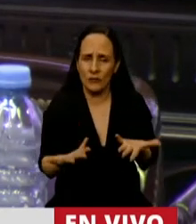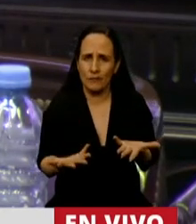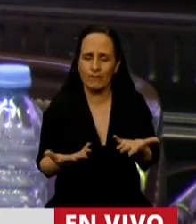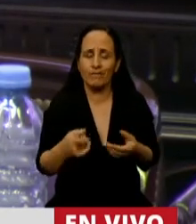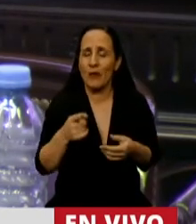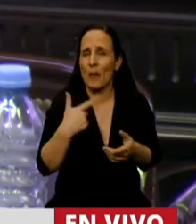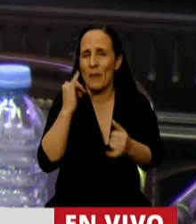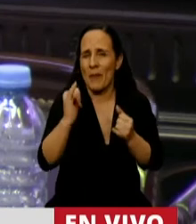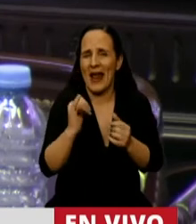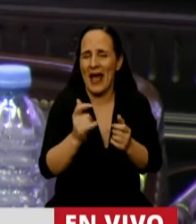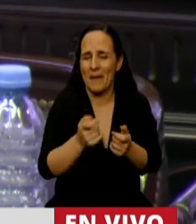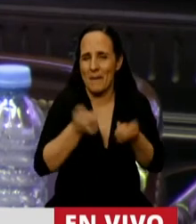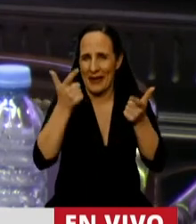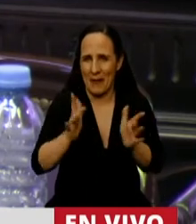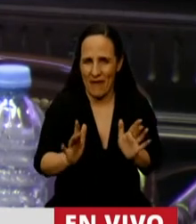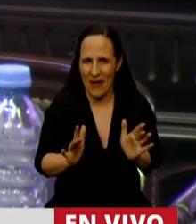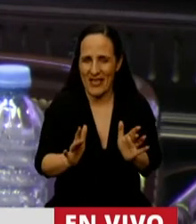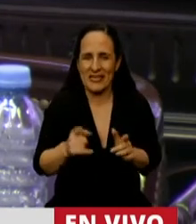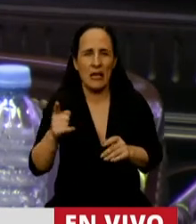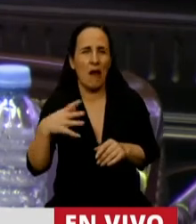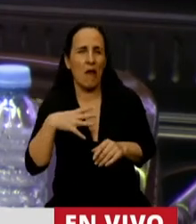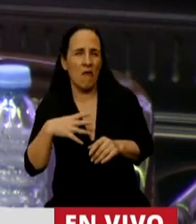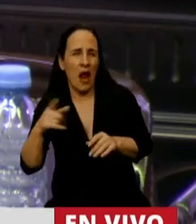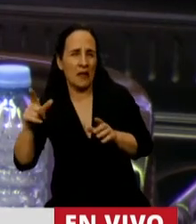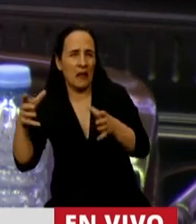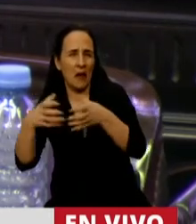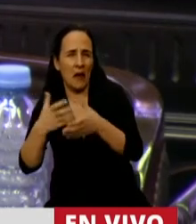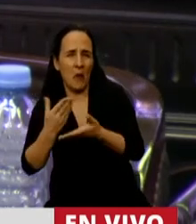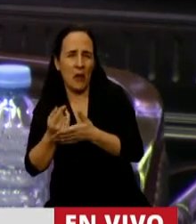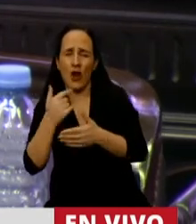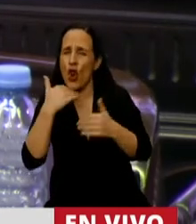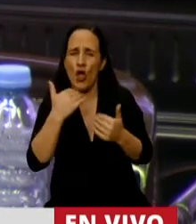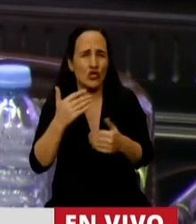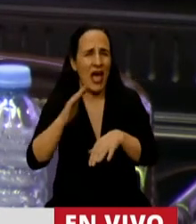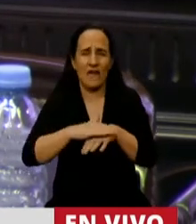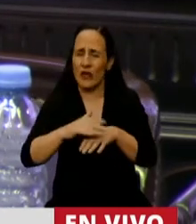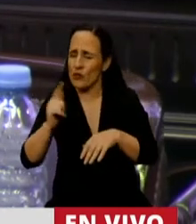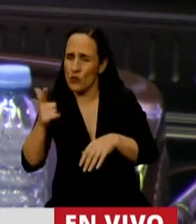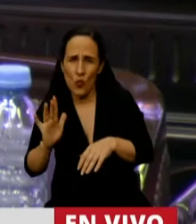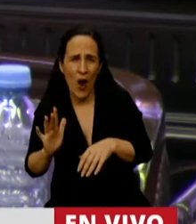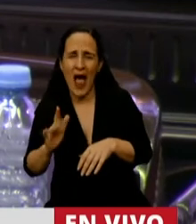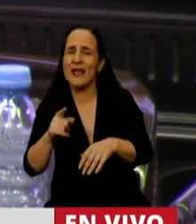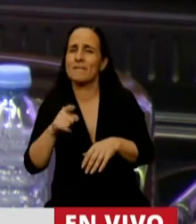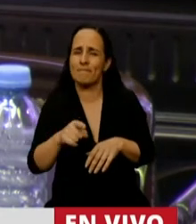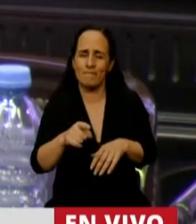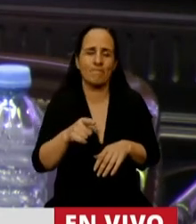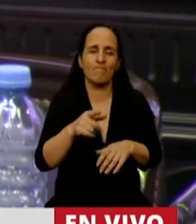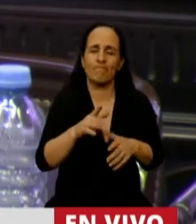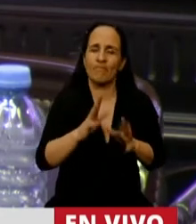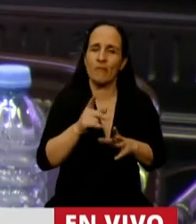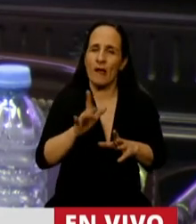término más sentido desde el desconocimiento a la improvisación y sobre todo en la responsabilidad ponen una vez más el carro delante del caballo